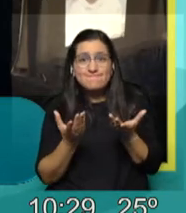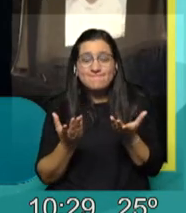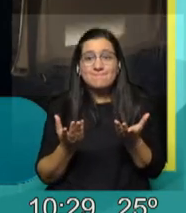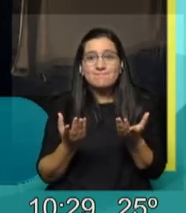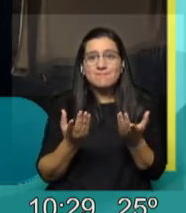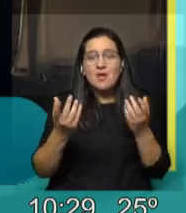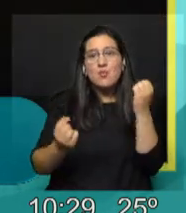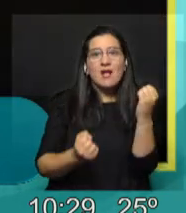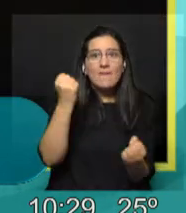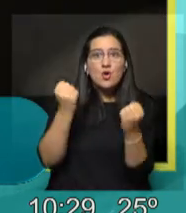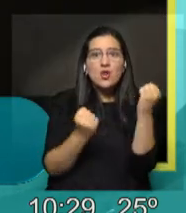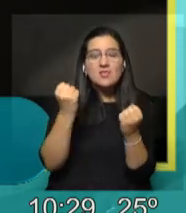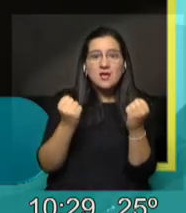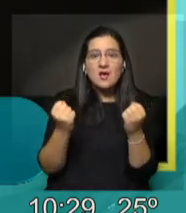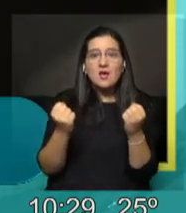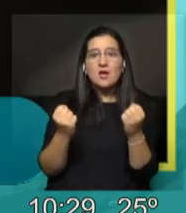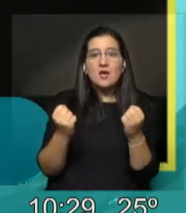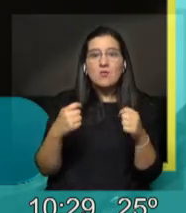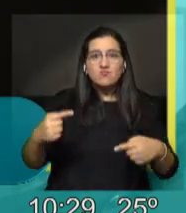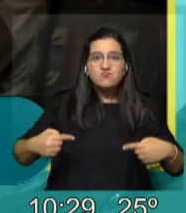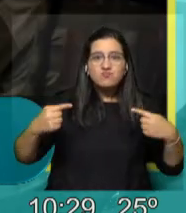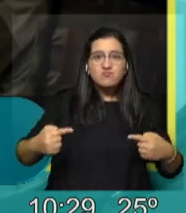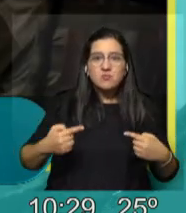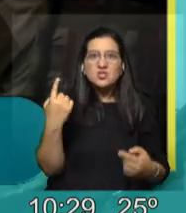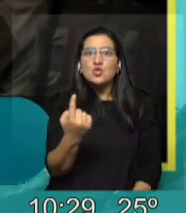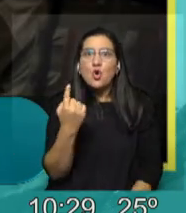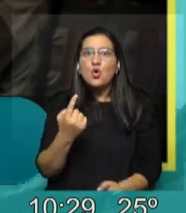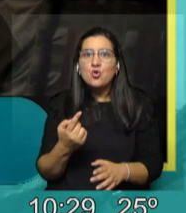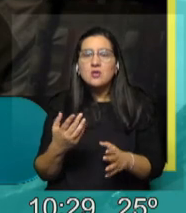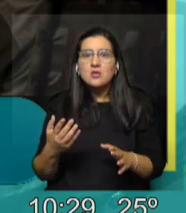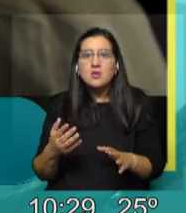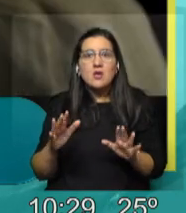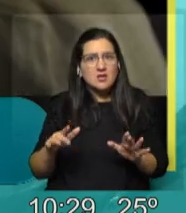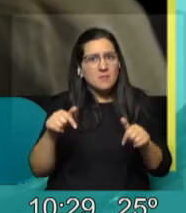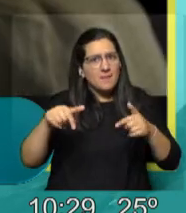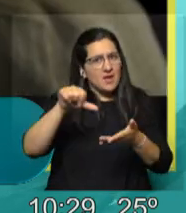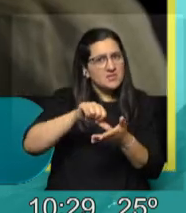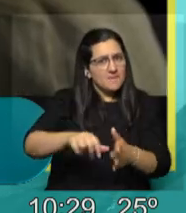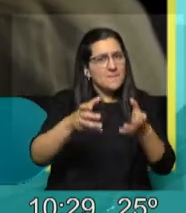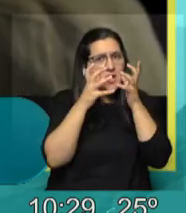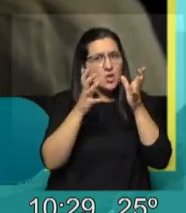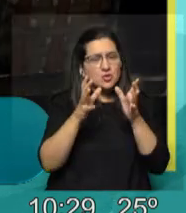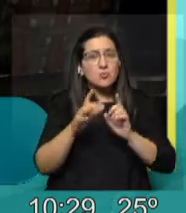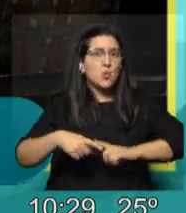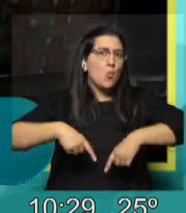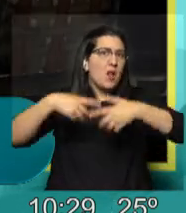en una van, en un solos, y andás a ver qué les puede esperar en este país tan peligroso donde cualquiera saca un